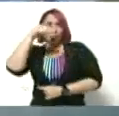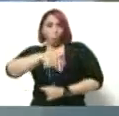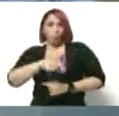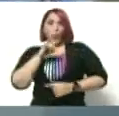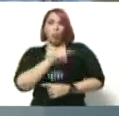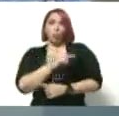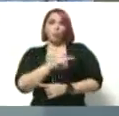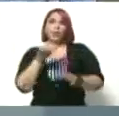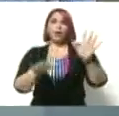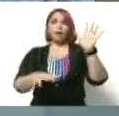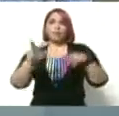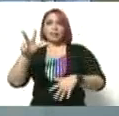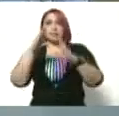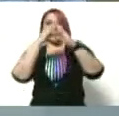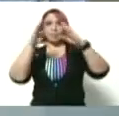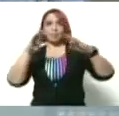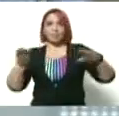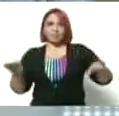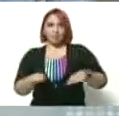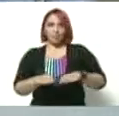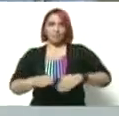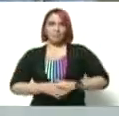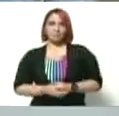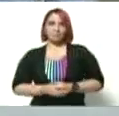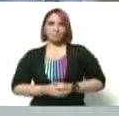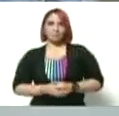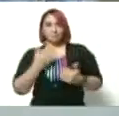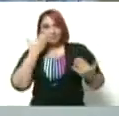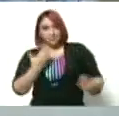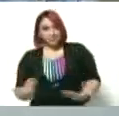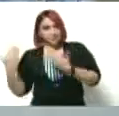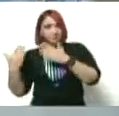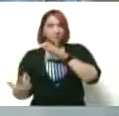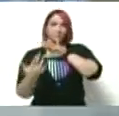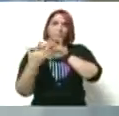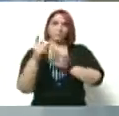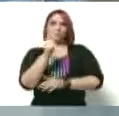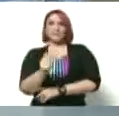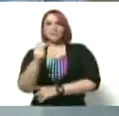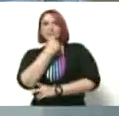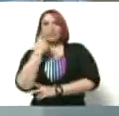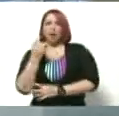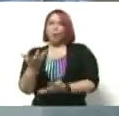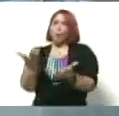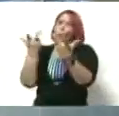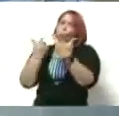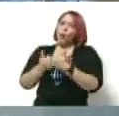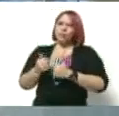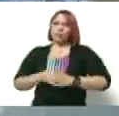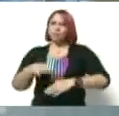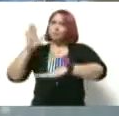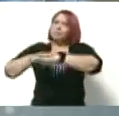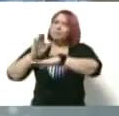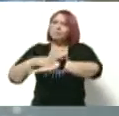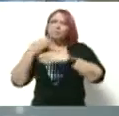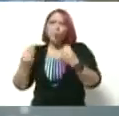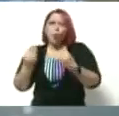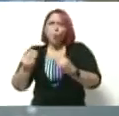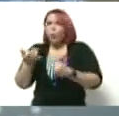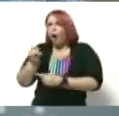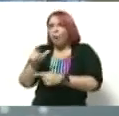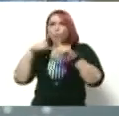13 de diciembre así que alejandro adelante adelante cuéntanos qué está pasando cómo está la